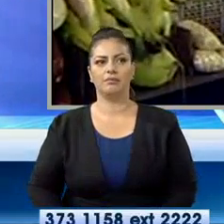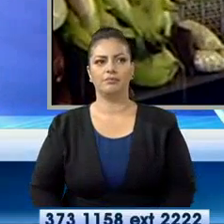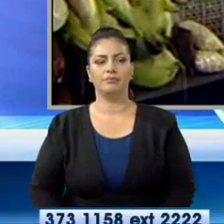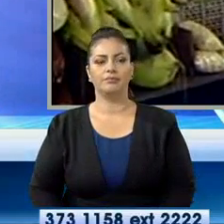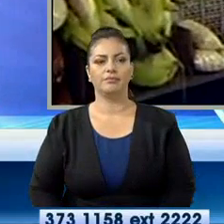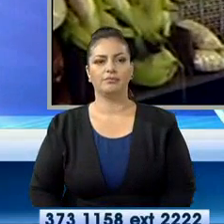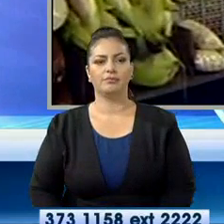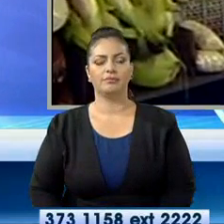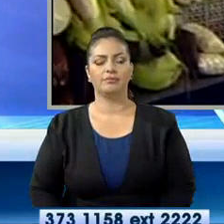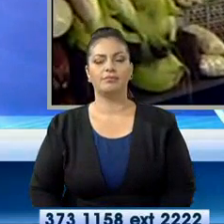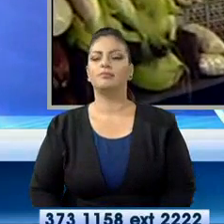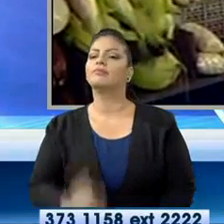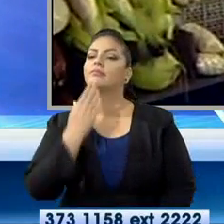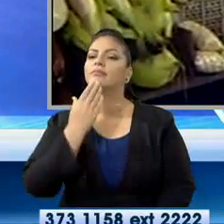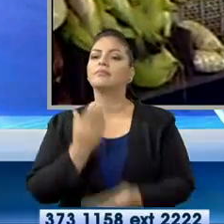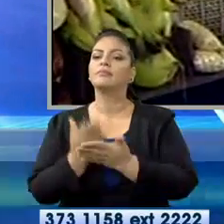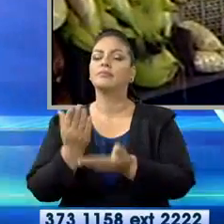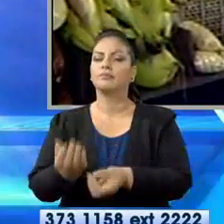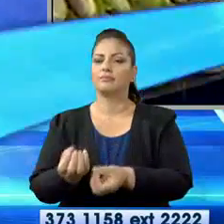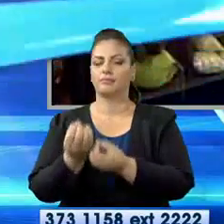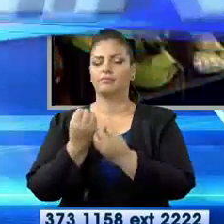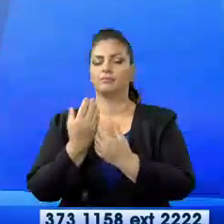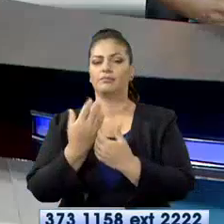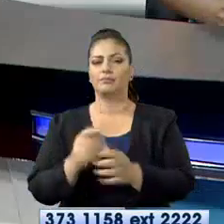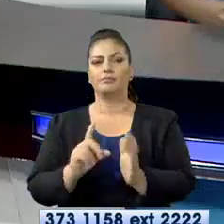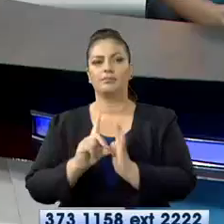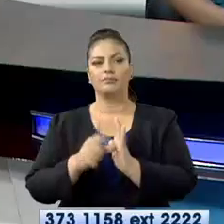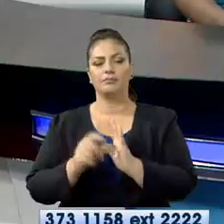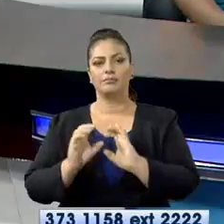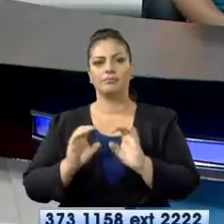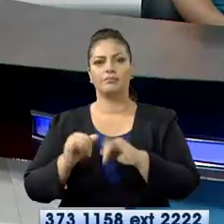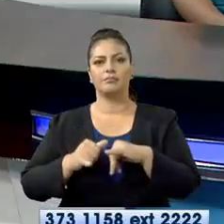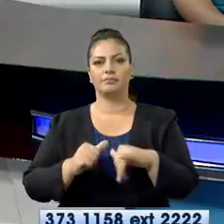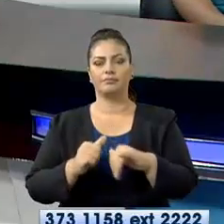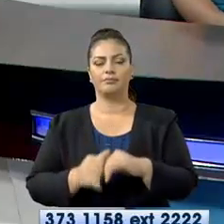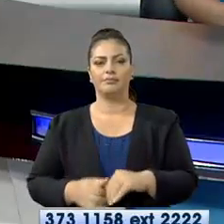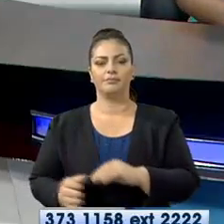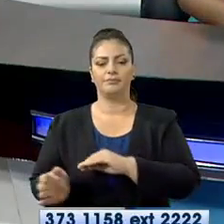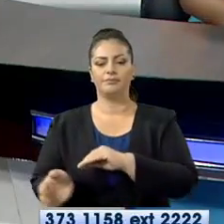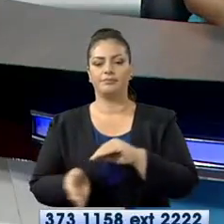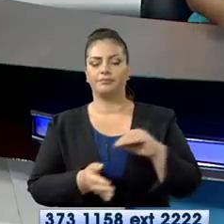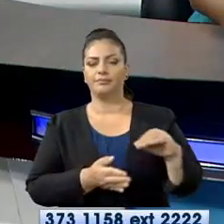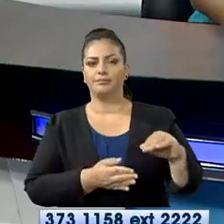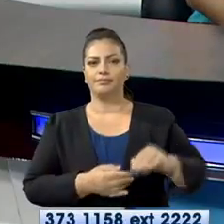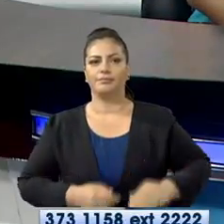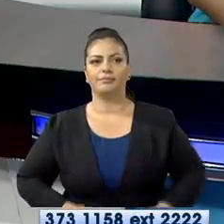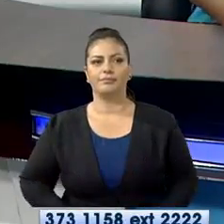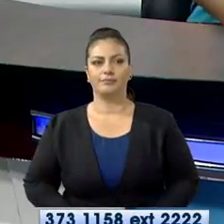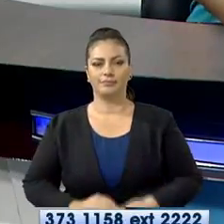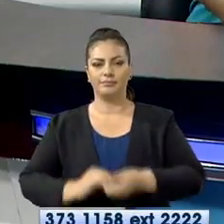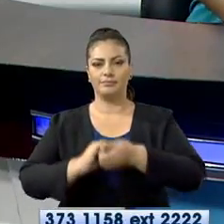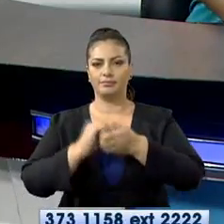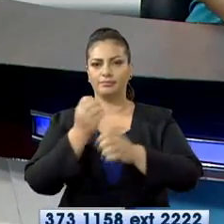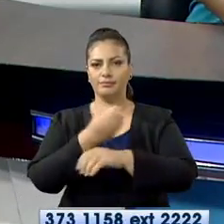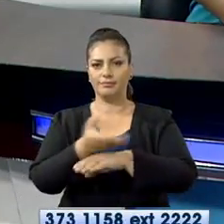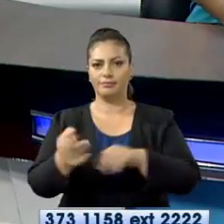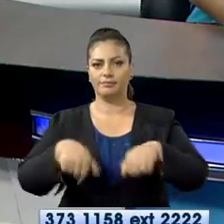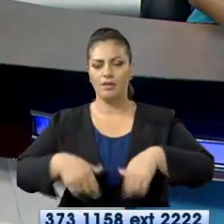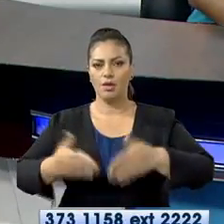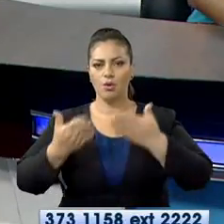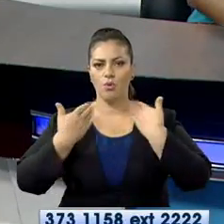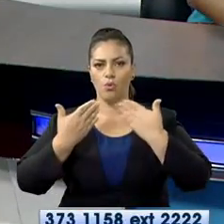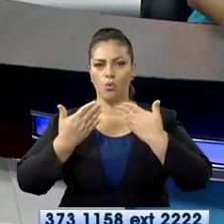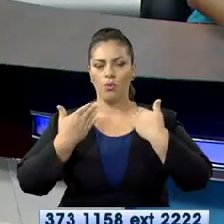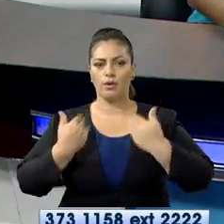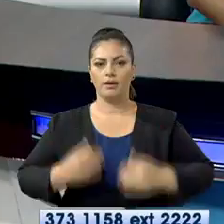Muy gracias, bien, Jorge. Volveremos a conversar contigo más adelante. Vamos ahora con esta información, amigos televidentes. Un incendio destruyó 2